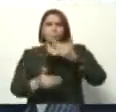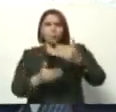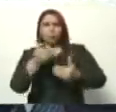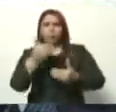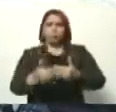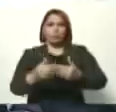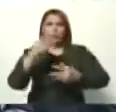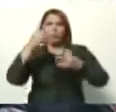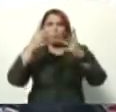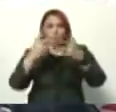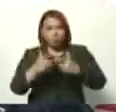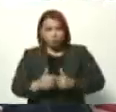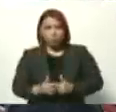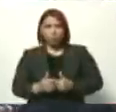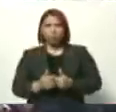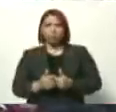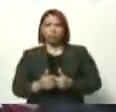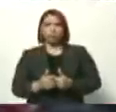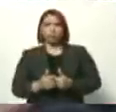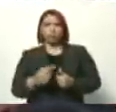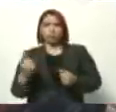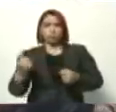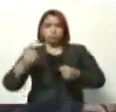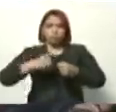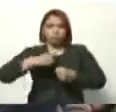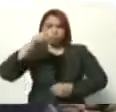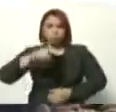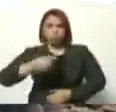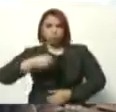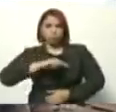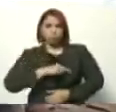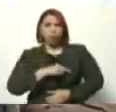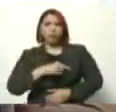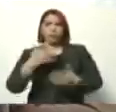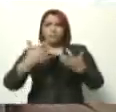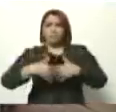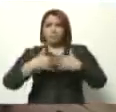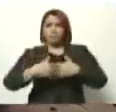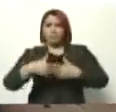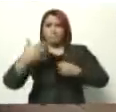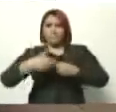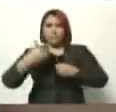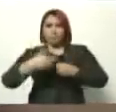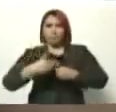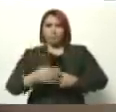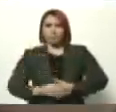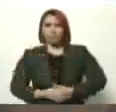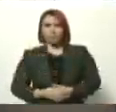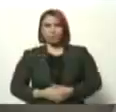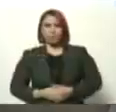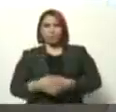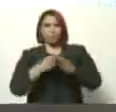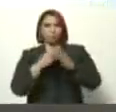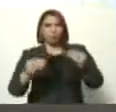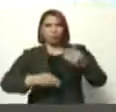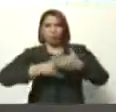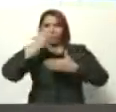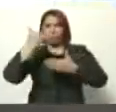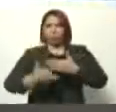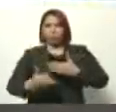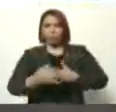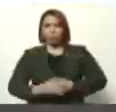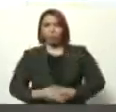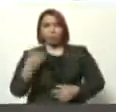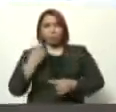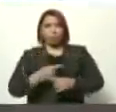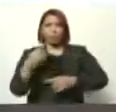productivos que incluyen también a nuestra industria petrolera. Así que todos estos proyectos deben